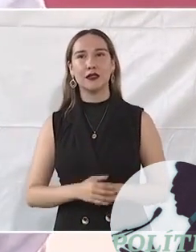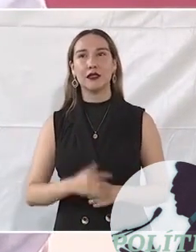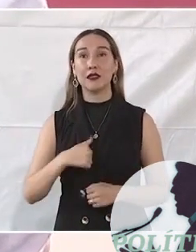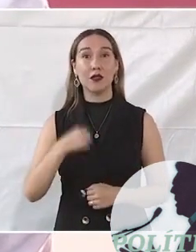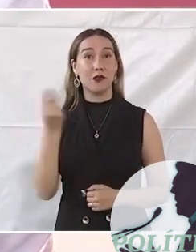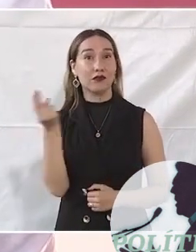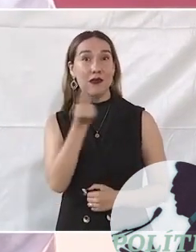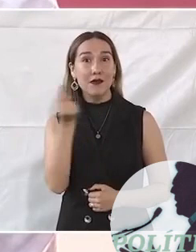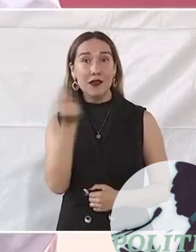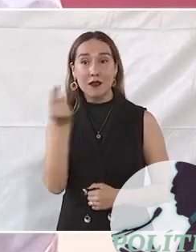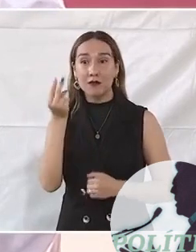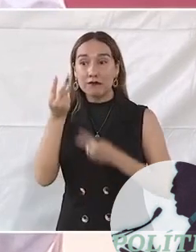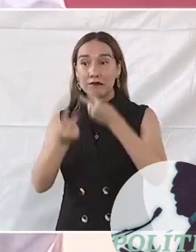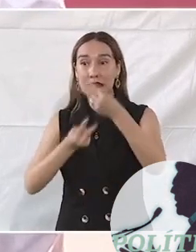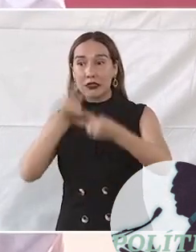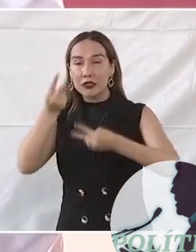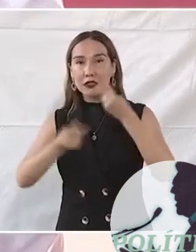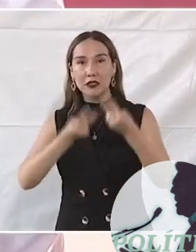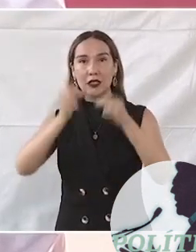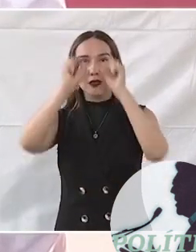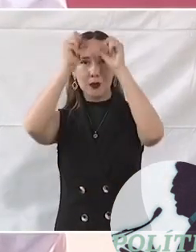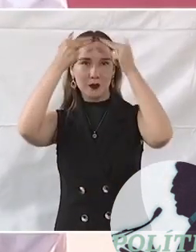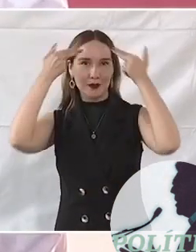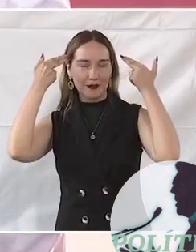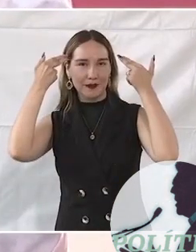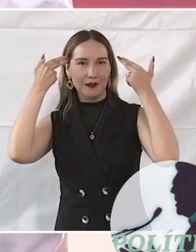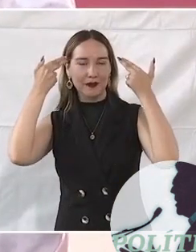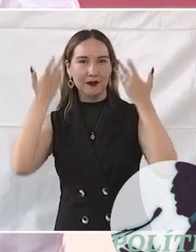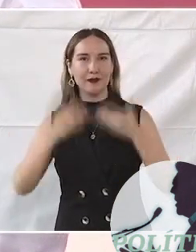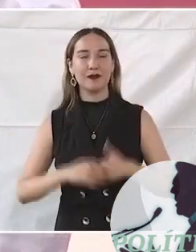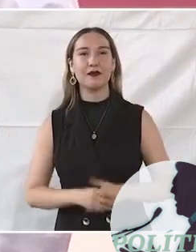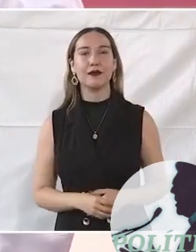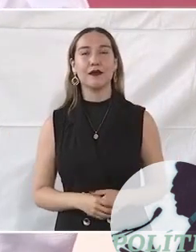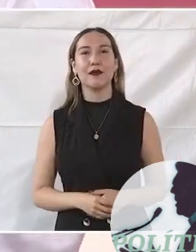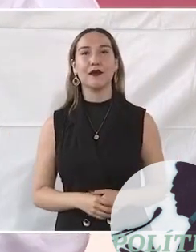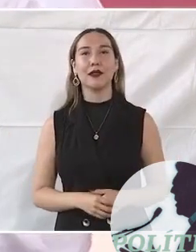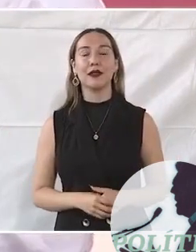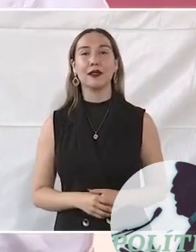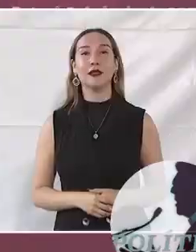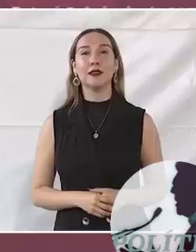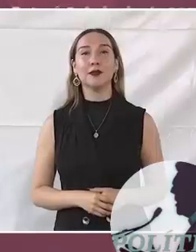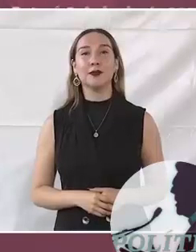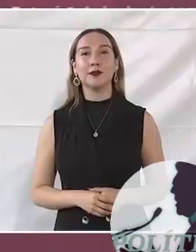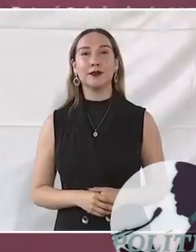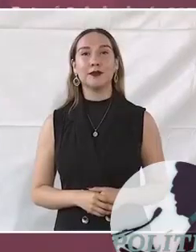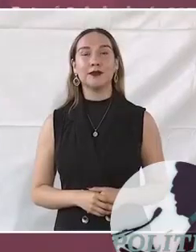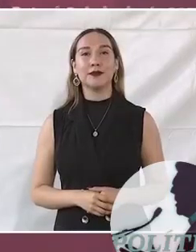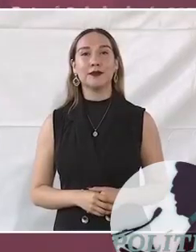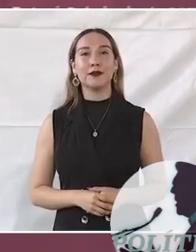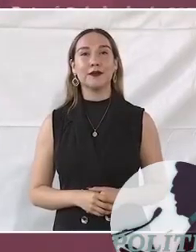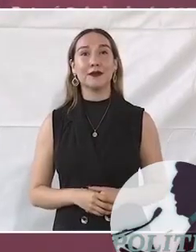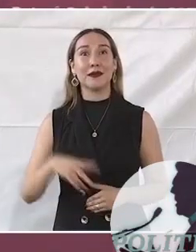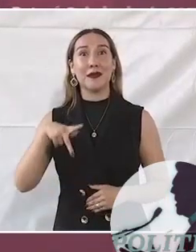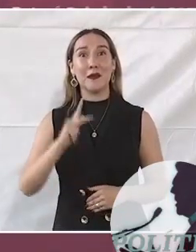gira por la Huasteca, pero es muy